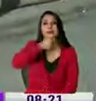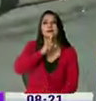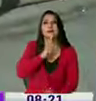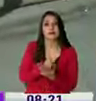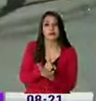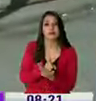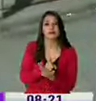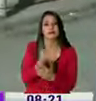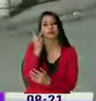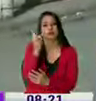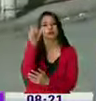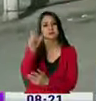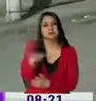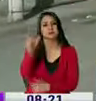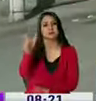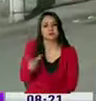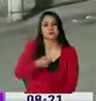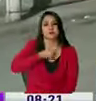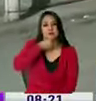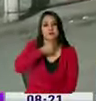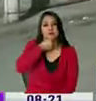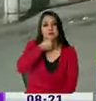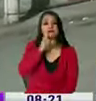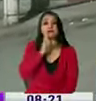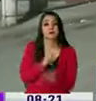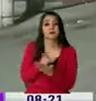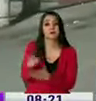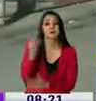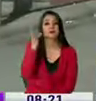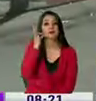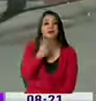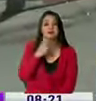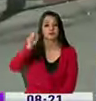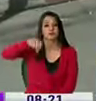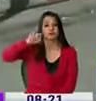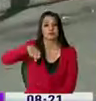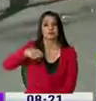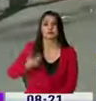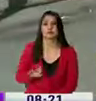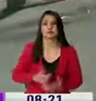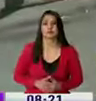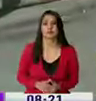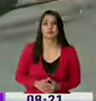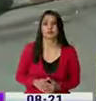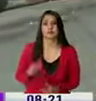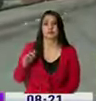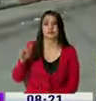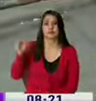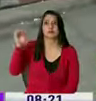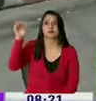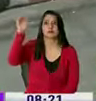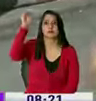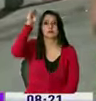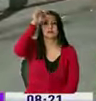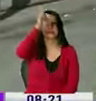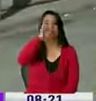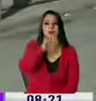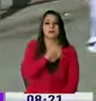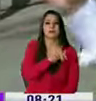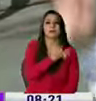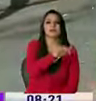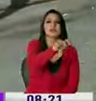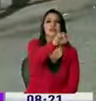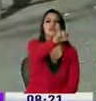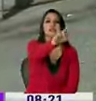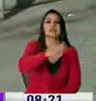realidad con 2 personas de la tercera edad. Una de las señoras mencionaba que tranquilamente sube hasta su casa arriba caminando y que por tanto puede